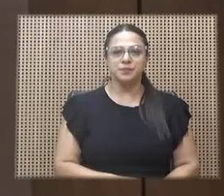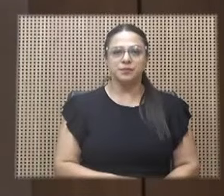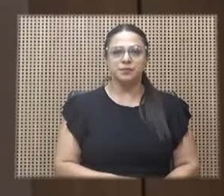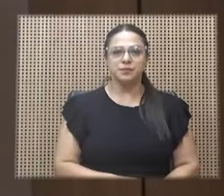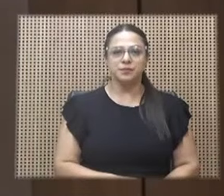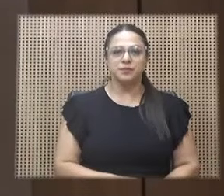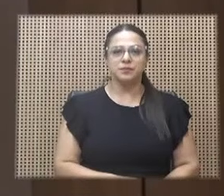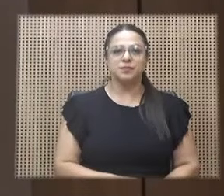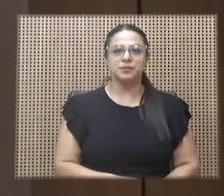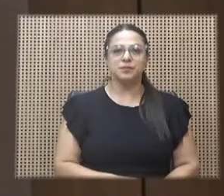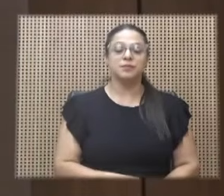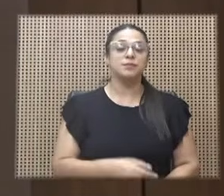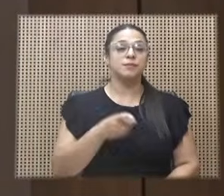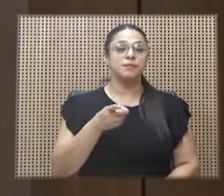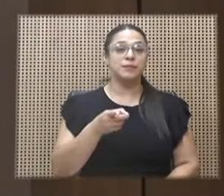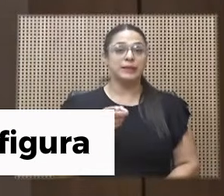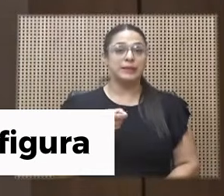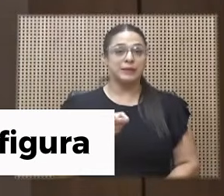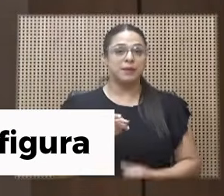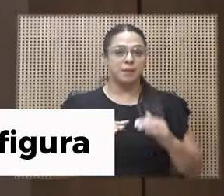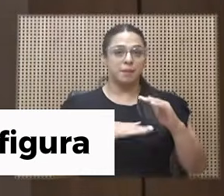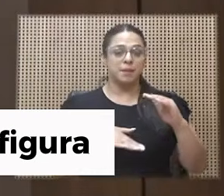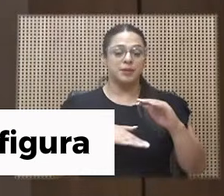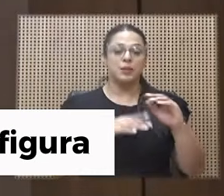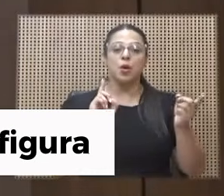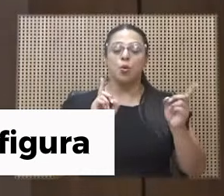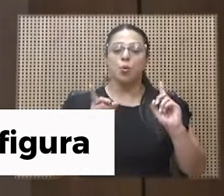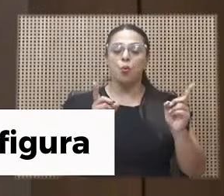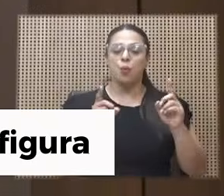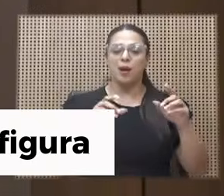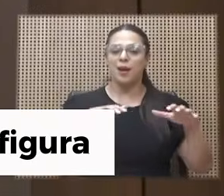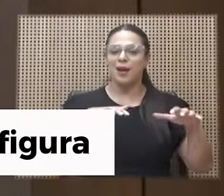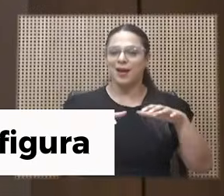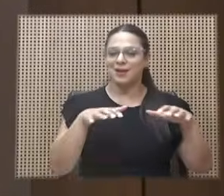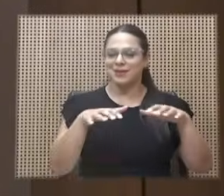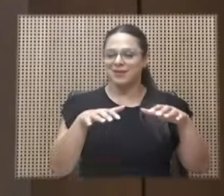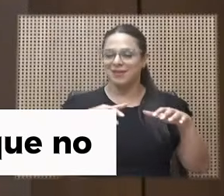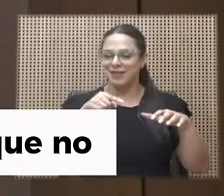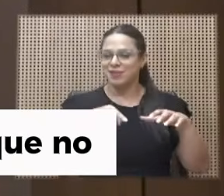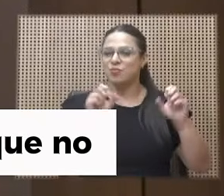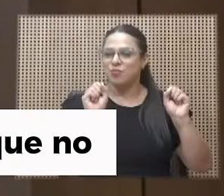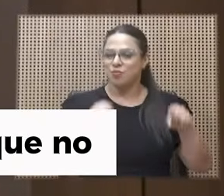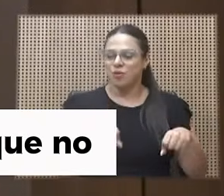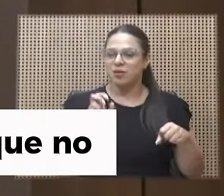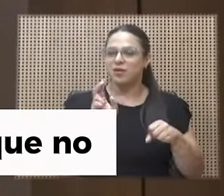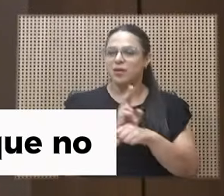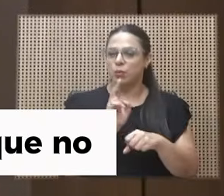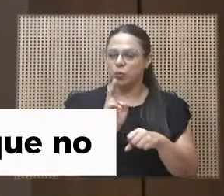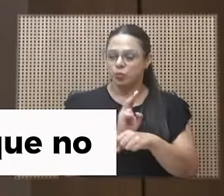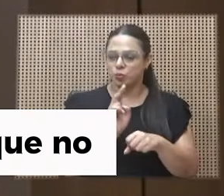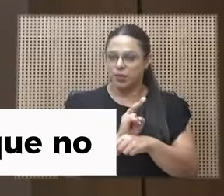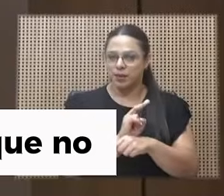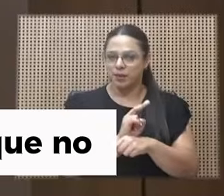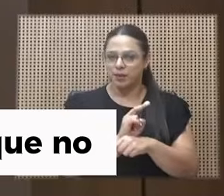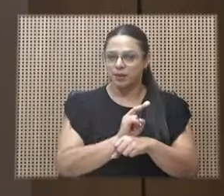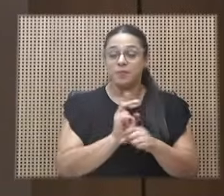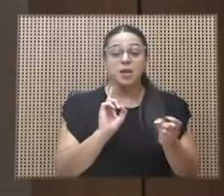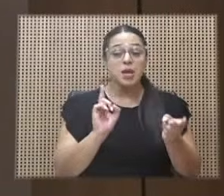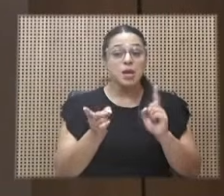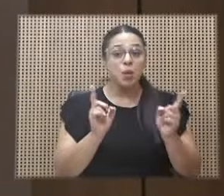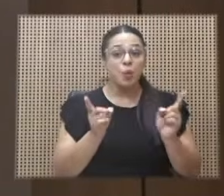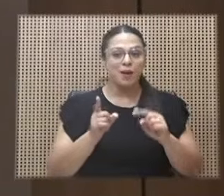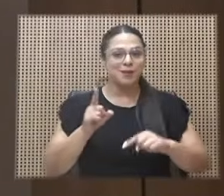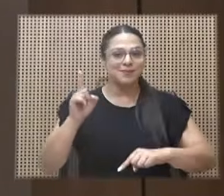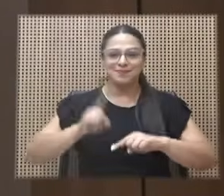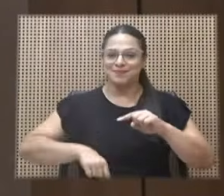cuáles son las actividades para las cuales se puede utilizar esta figura y cuáles son las actividades para las que no